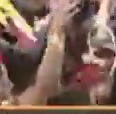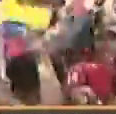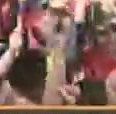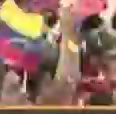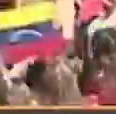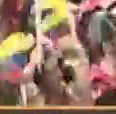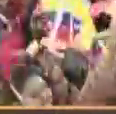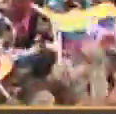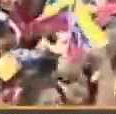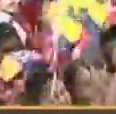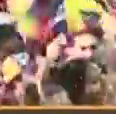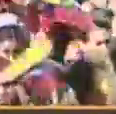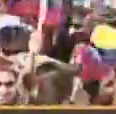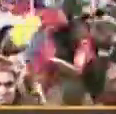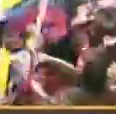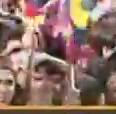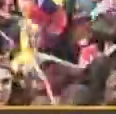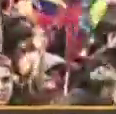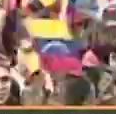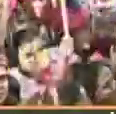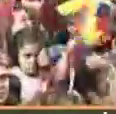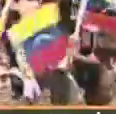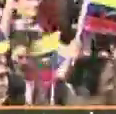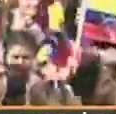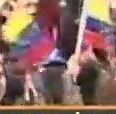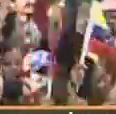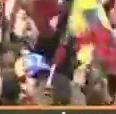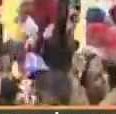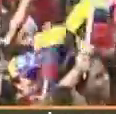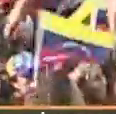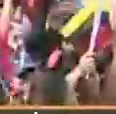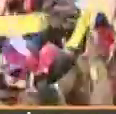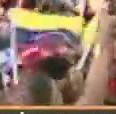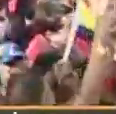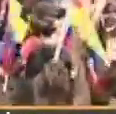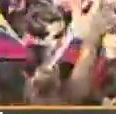por supuesto, con el llamado electoral a participar en los próximos comicios presidenciales del